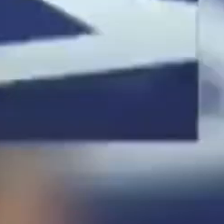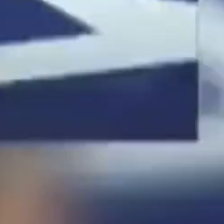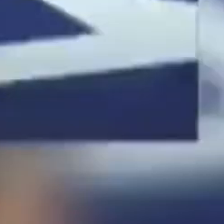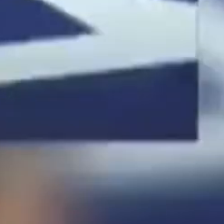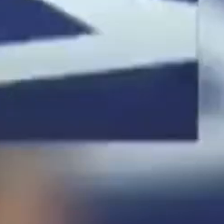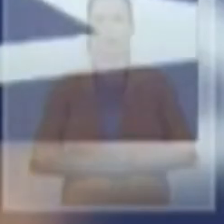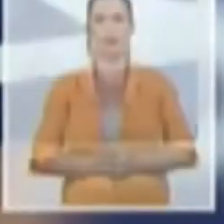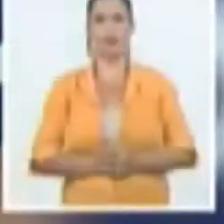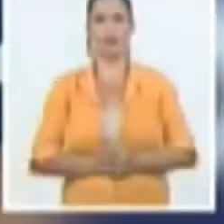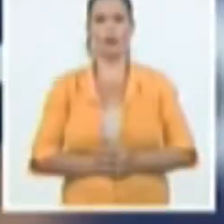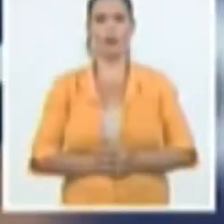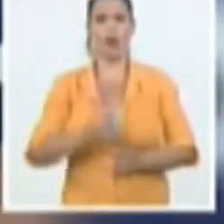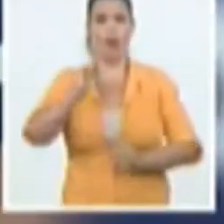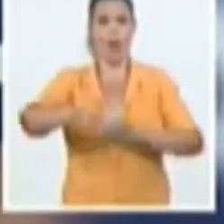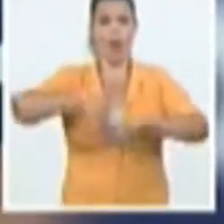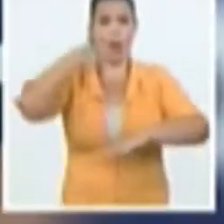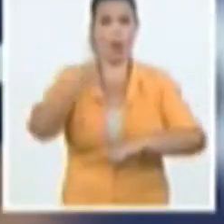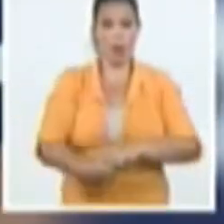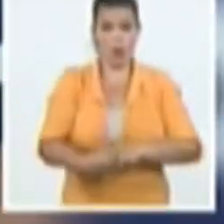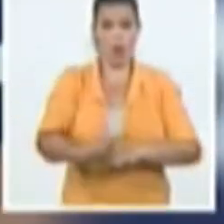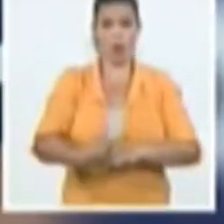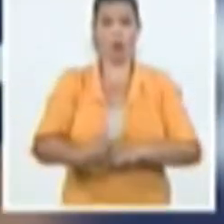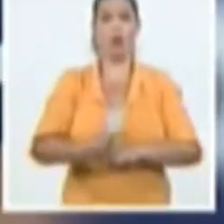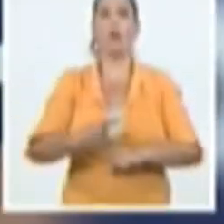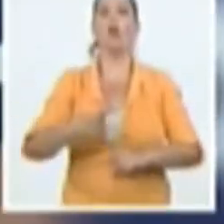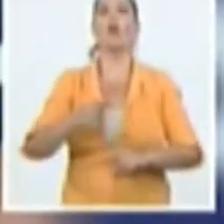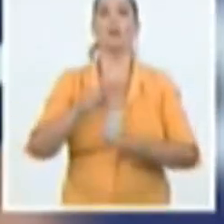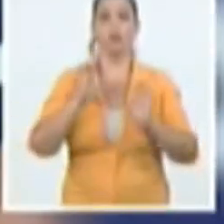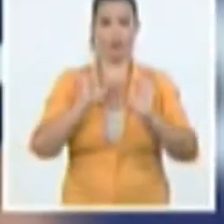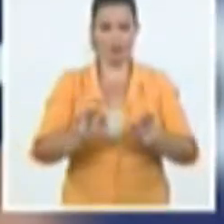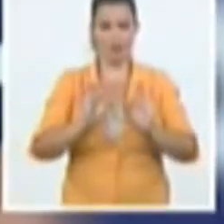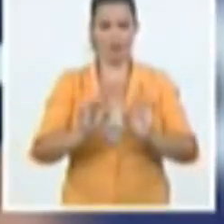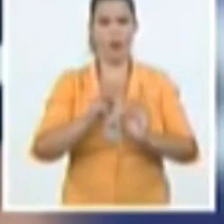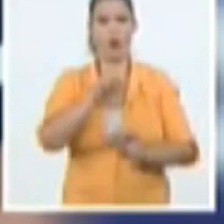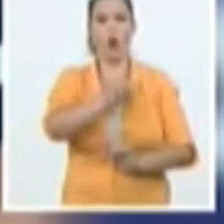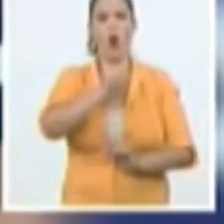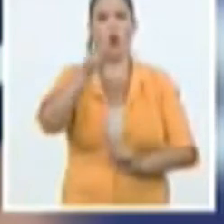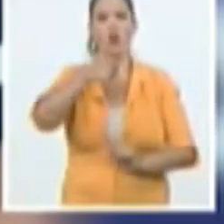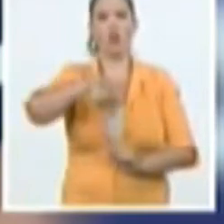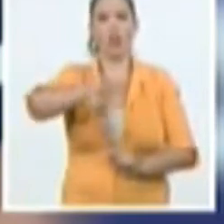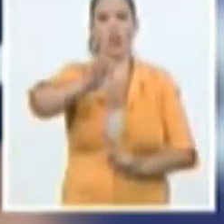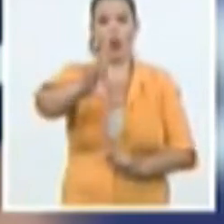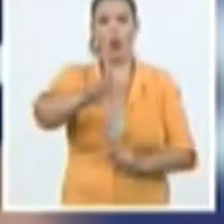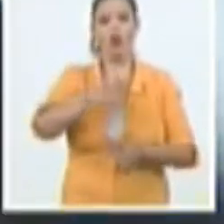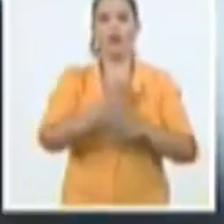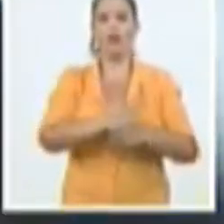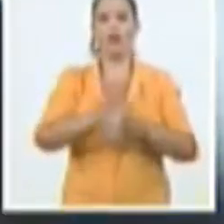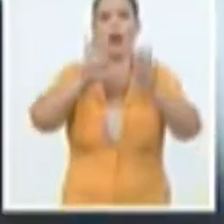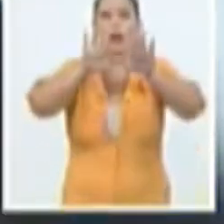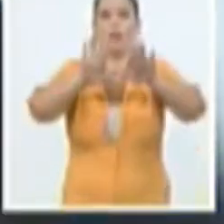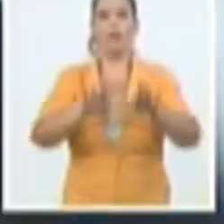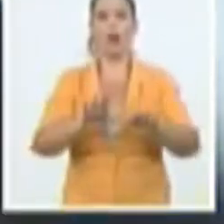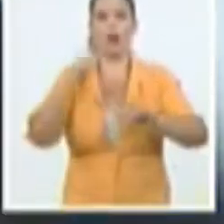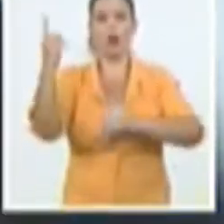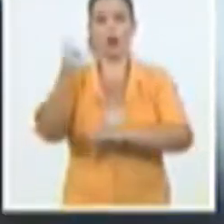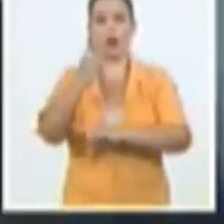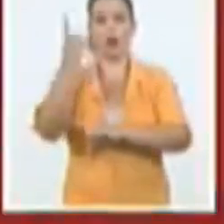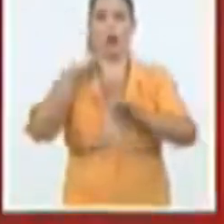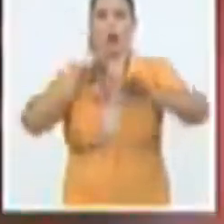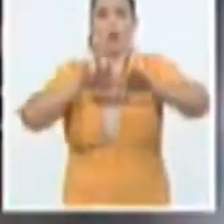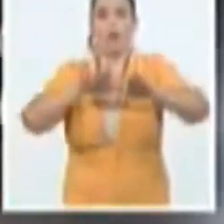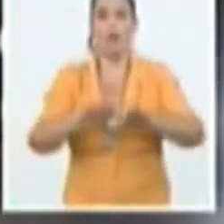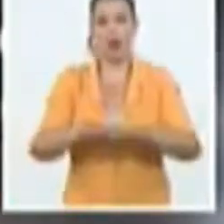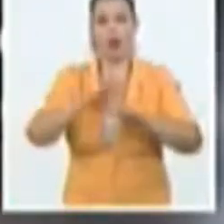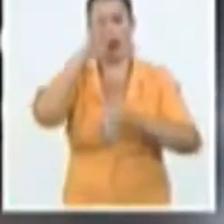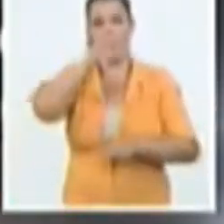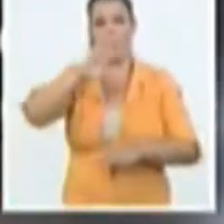el próximo paso lógico del 11 de julio, el paro nacional. Paralizar el país para que caiga la dictadura.